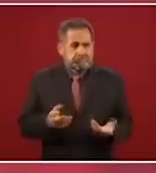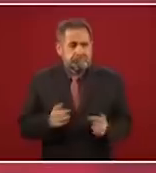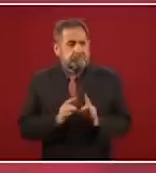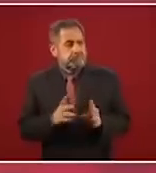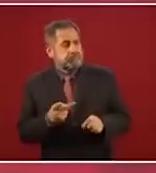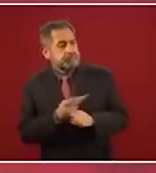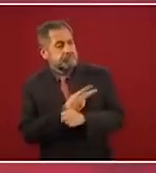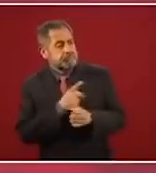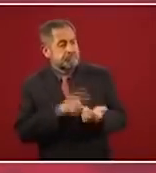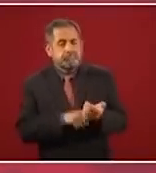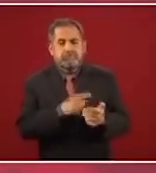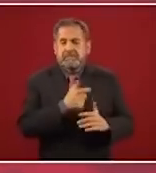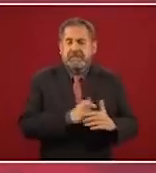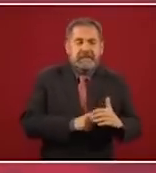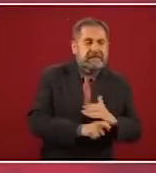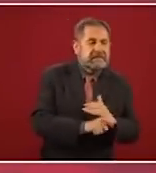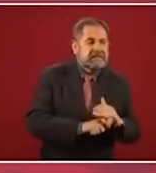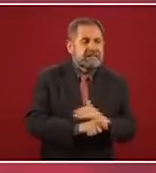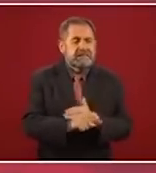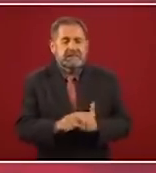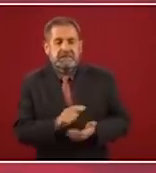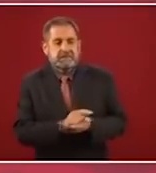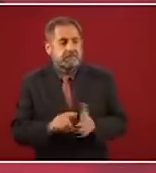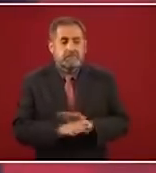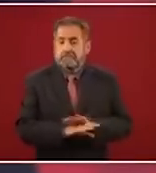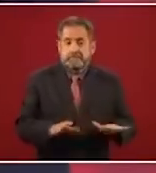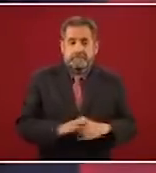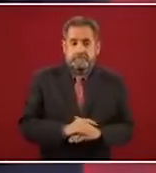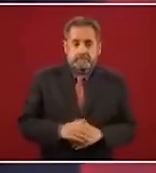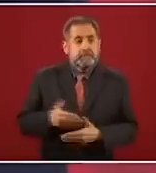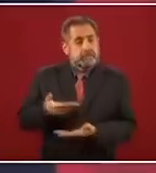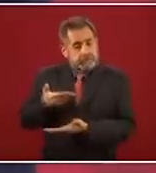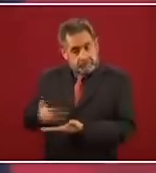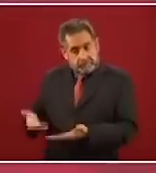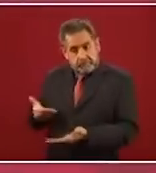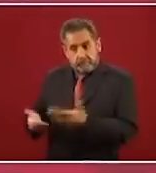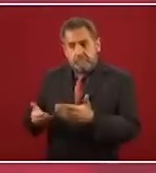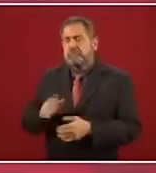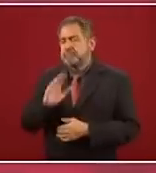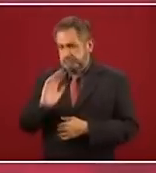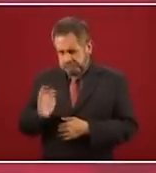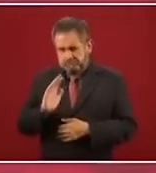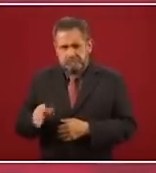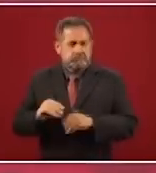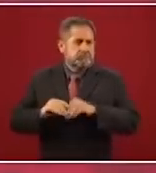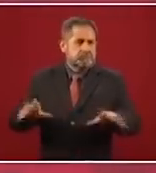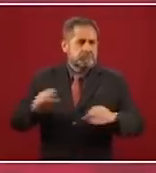sucede en el lavado de dinero. Ahora tenemos hasta que estar